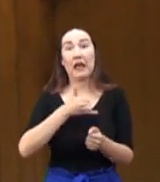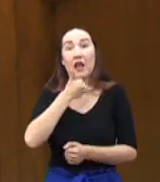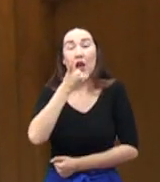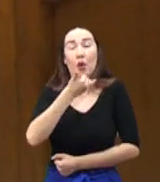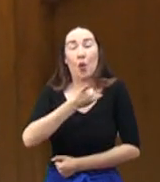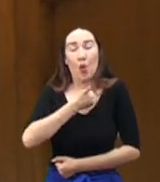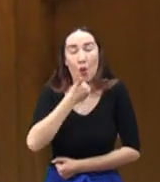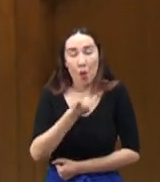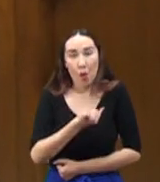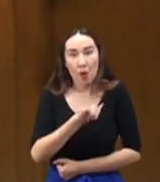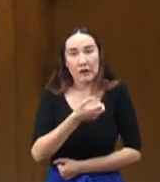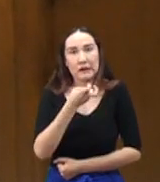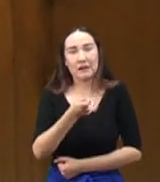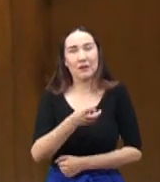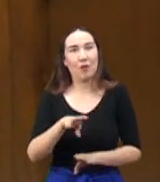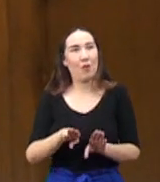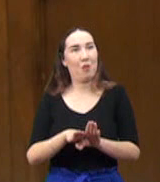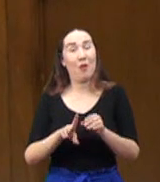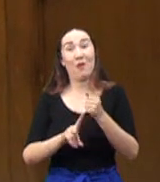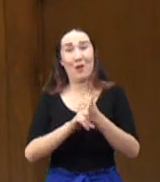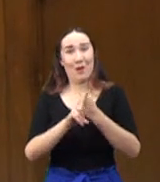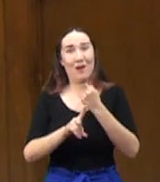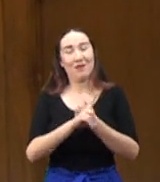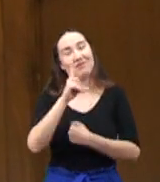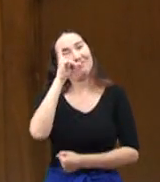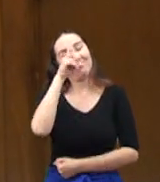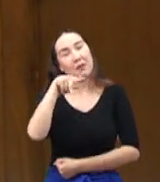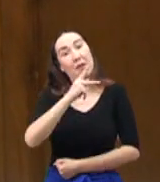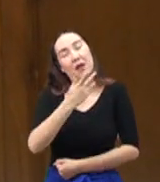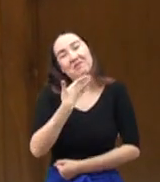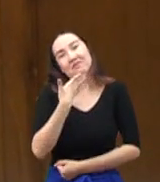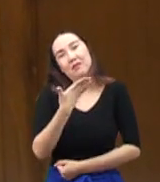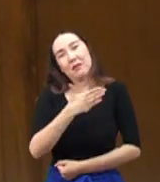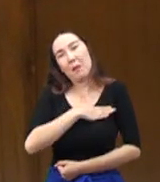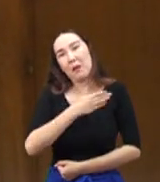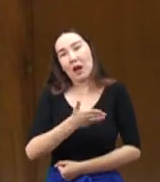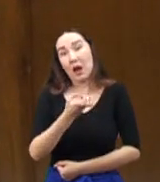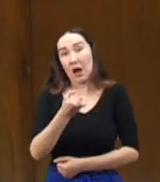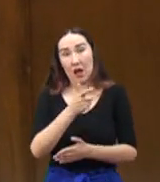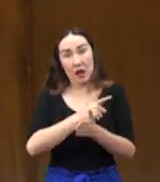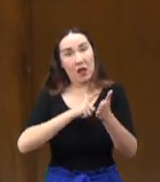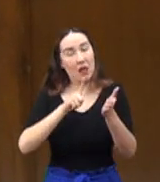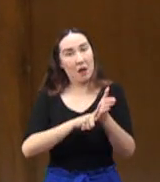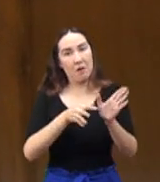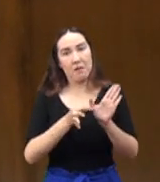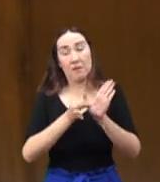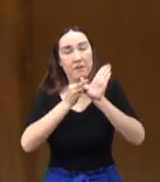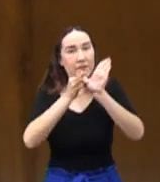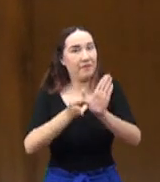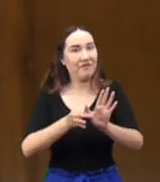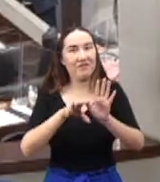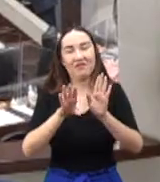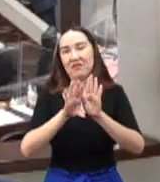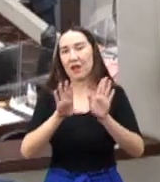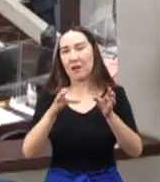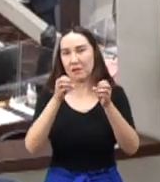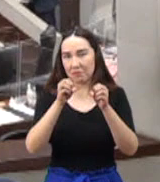hasta incurrieron en delitos. Pero bueno, la ley es sabia y mire, ya se vino abajo la